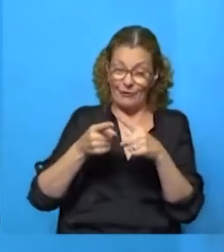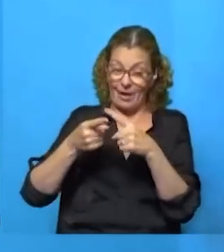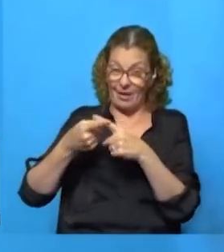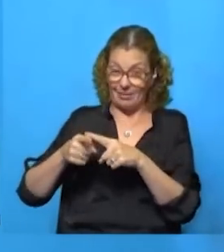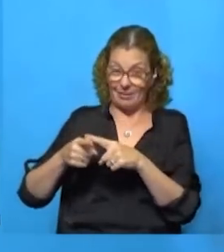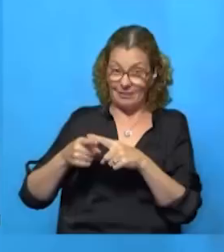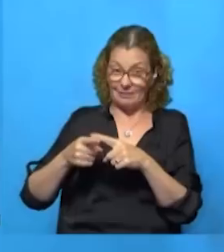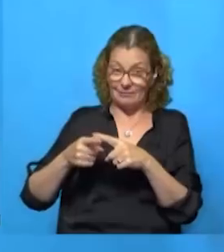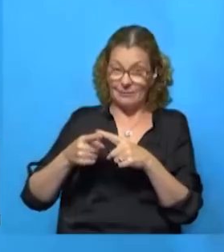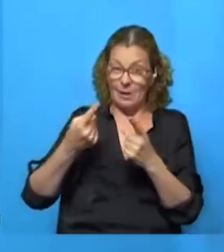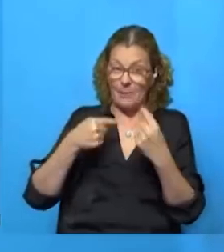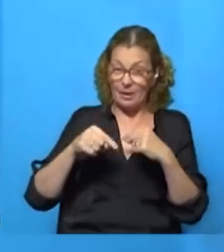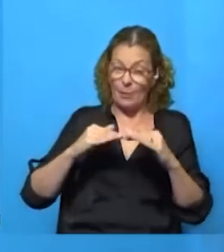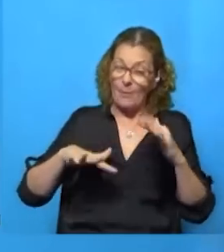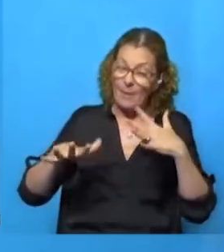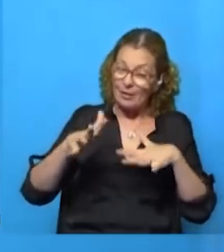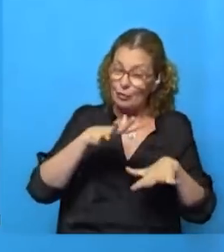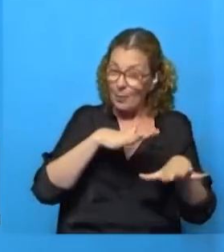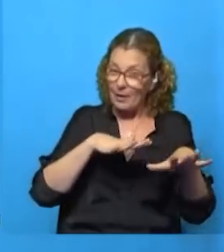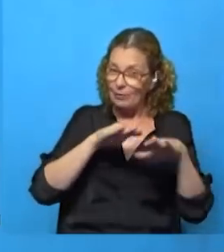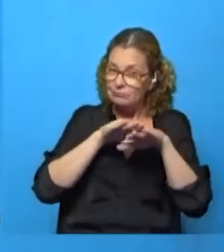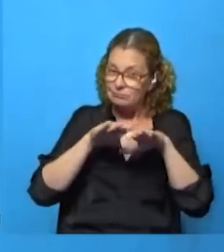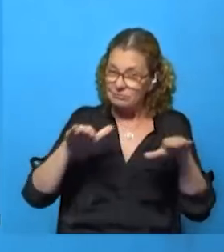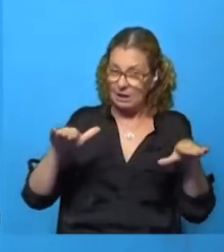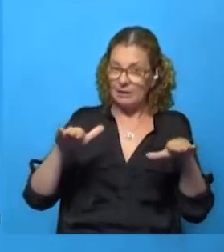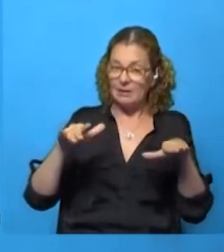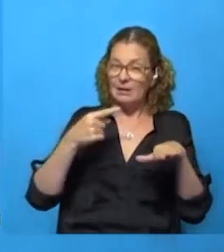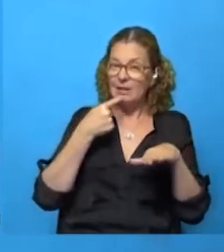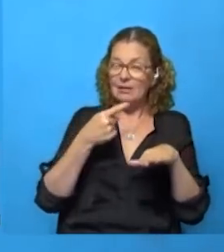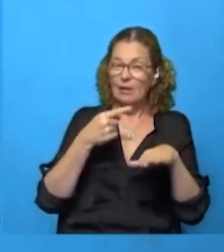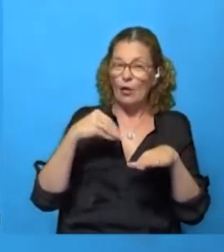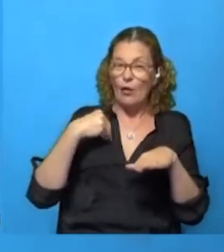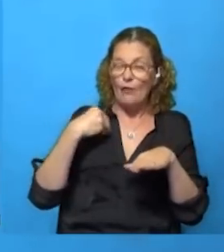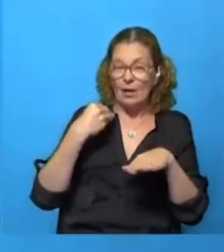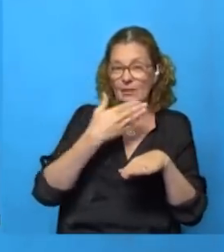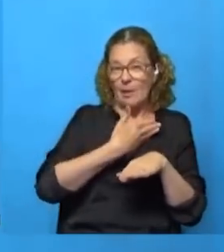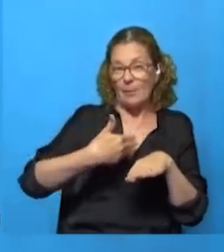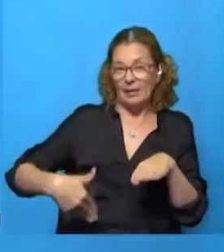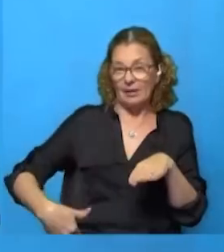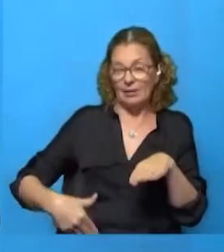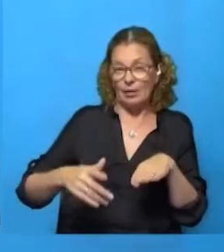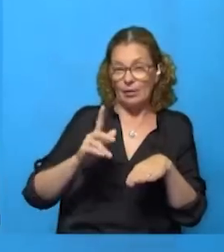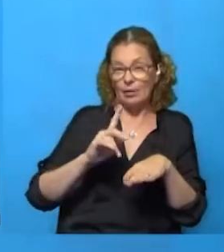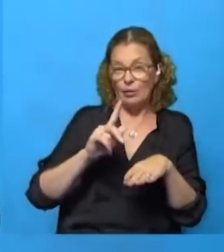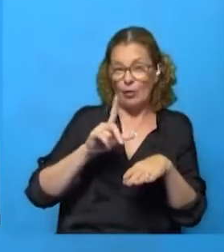distintos entre sí pero que más o menos marcan una línea Es decir la confianza en el presidente no cae con el caso